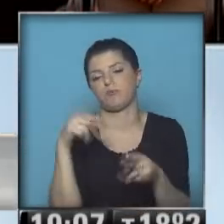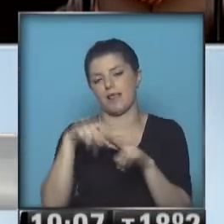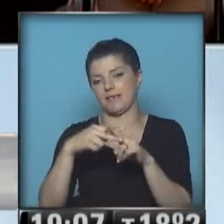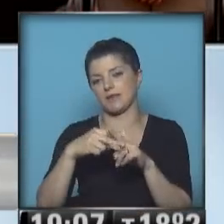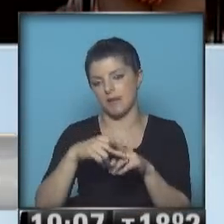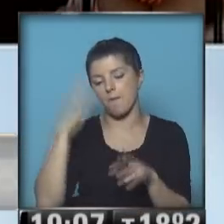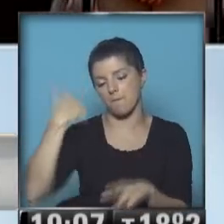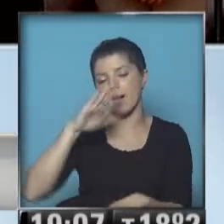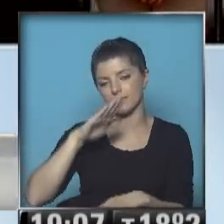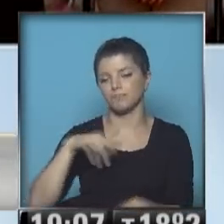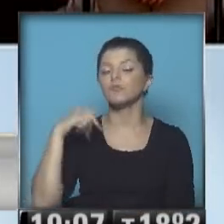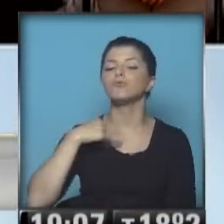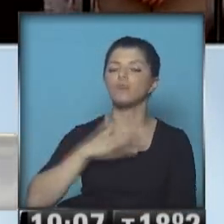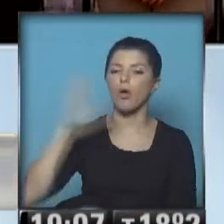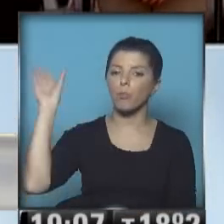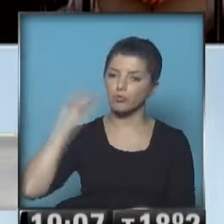particular. Te escucho.